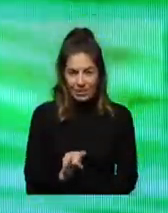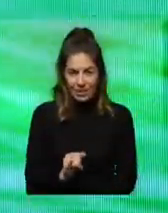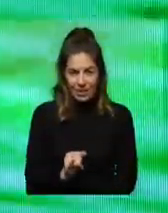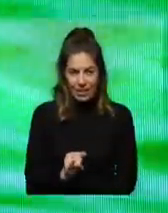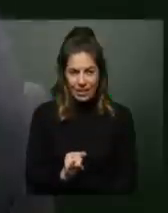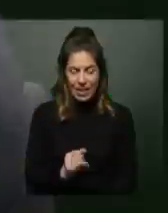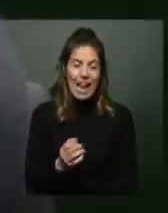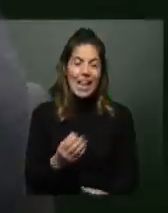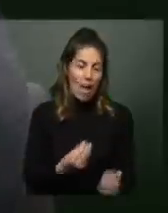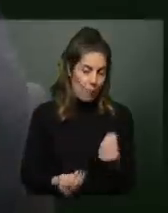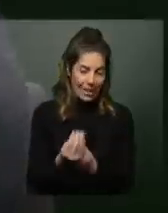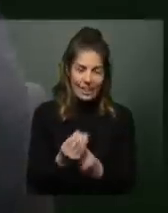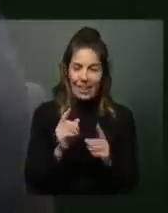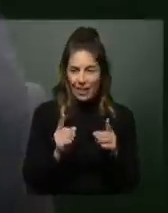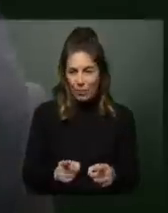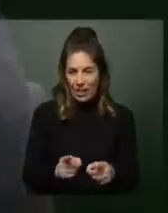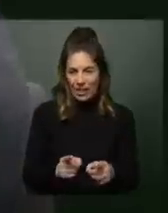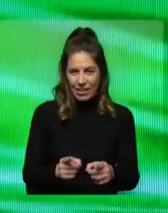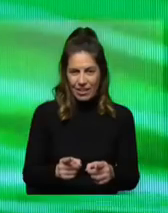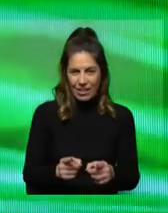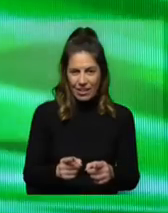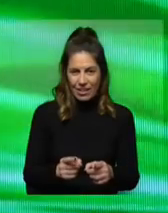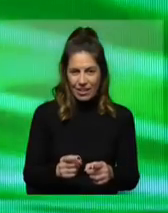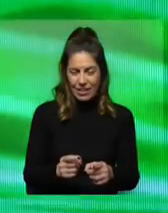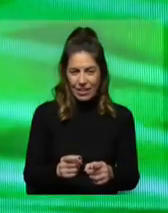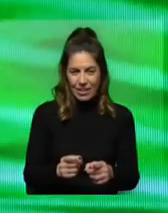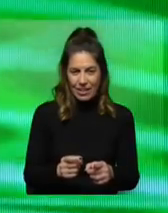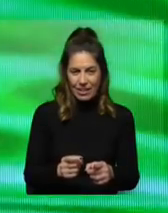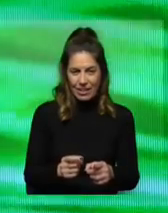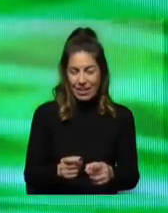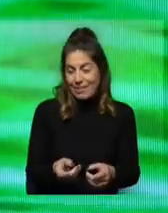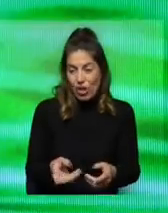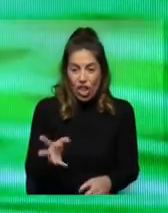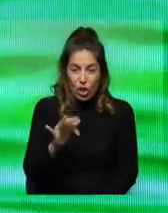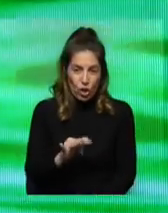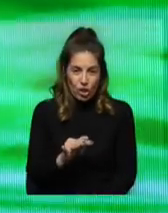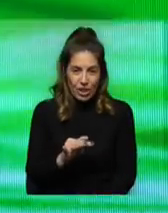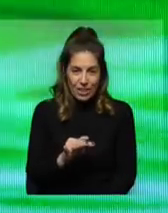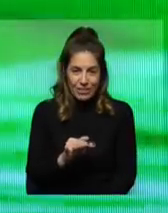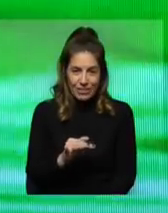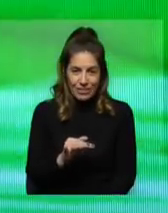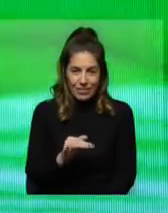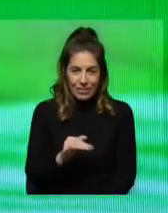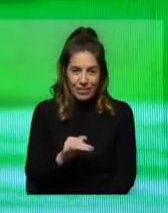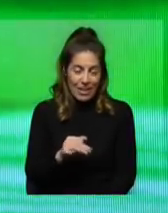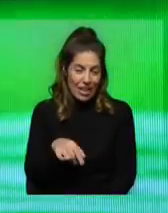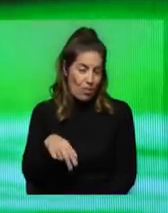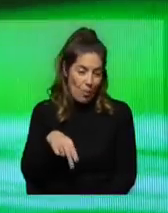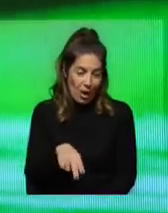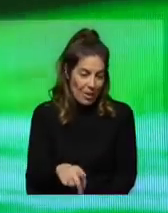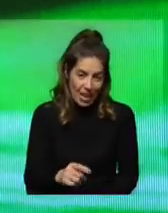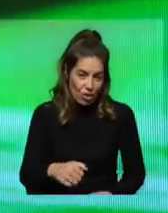la empatía es algo que nos envuelven en el día a día aún cuando Vamos caminando muchas veces